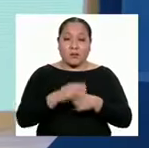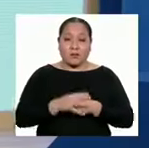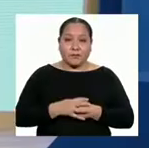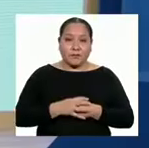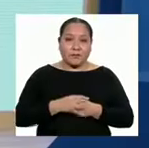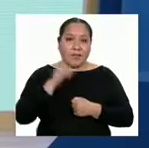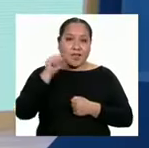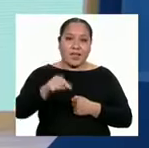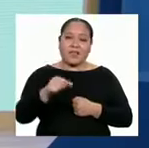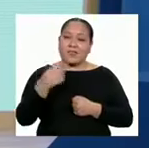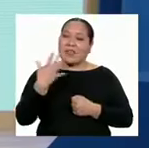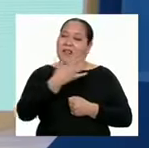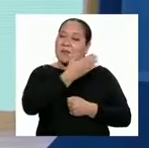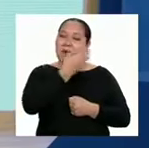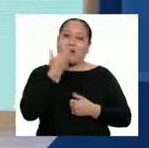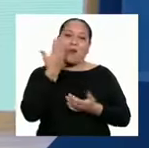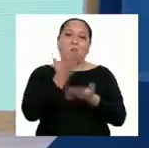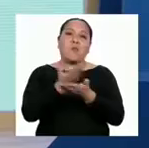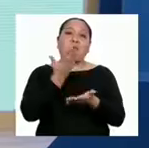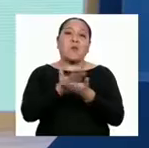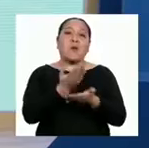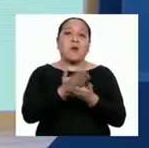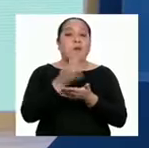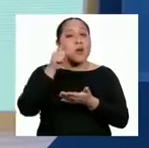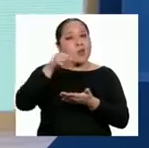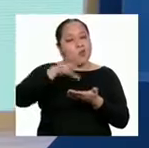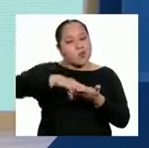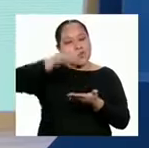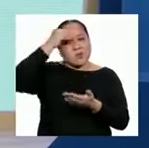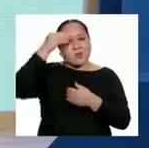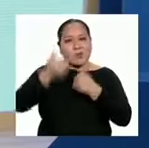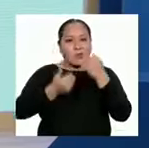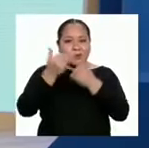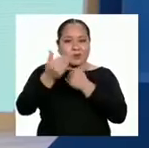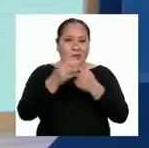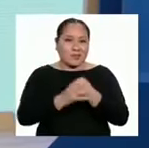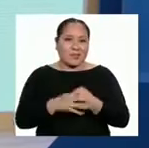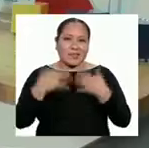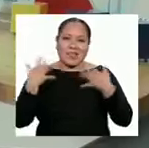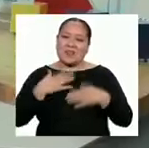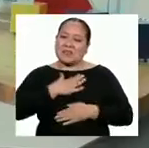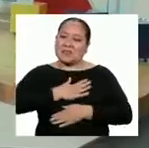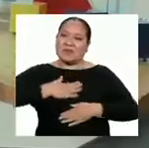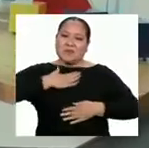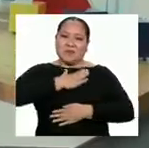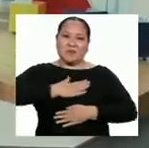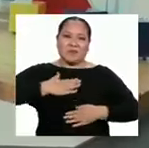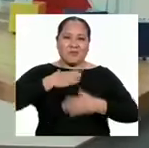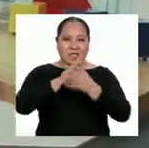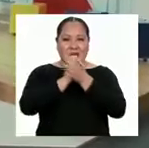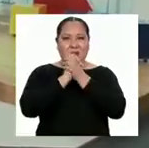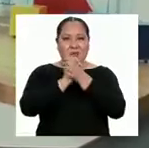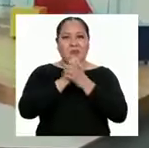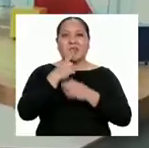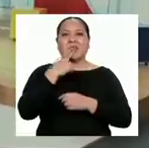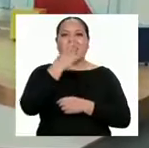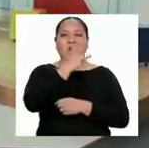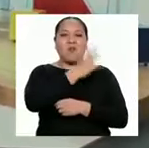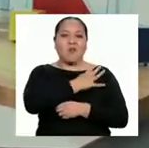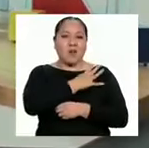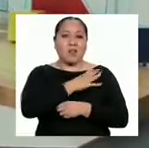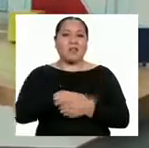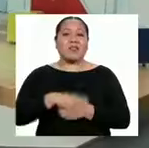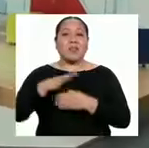trabajo. Esa será la mejor manera de comprobar tu progreso. Ha sido un gustazo, amigas y amigos de cuarto de